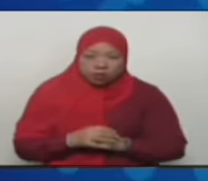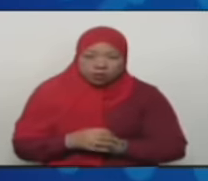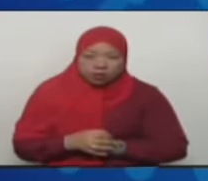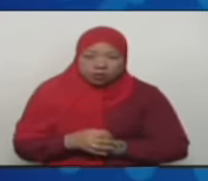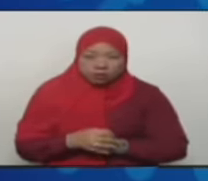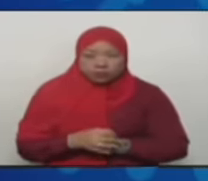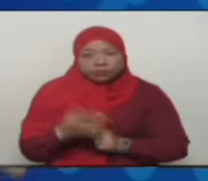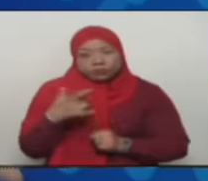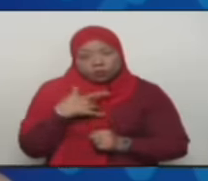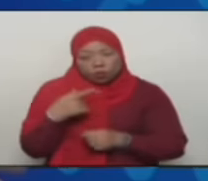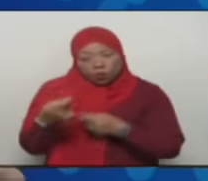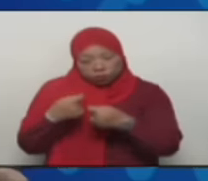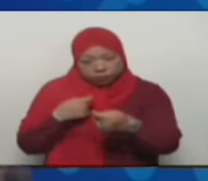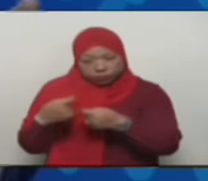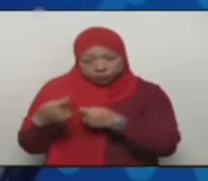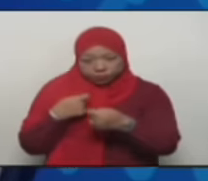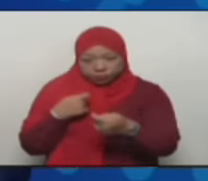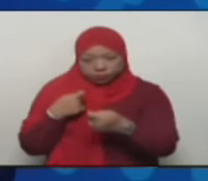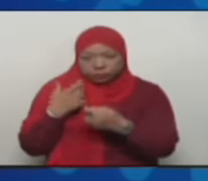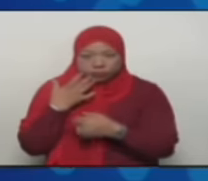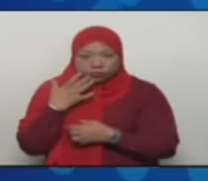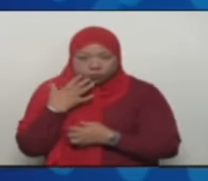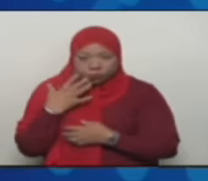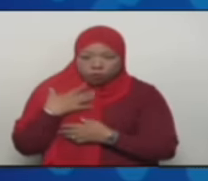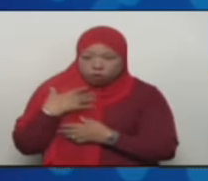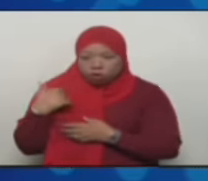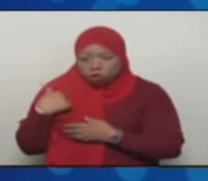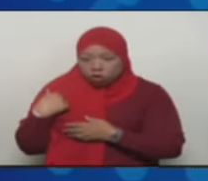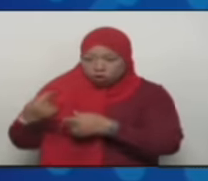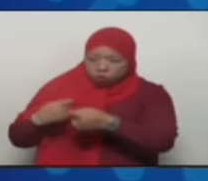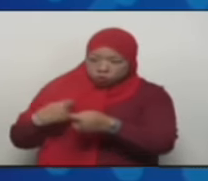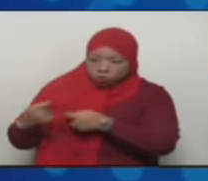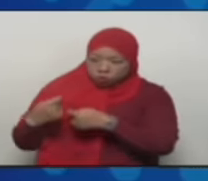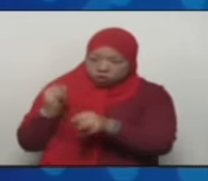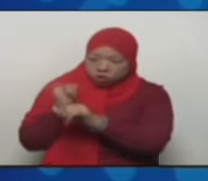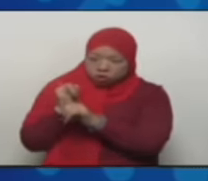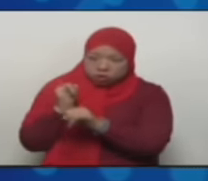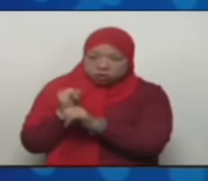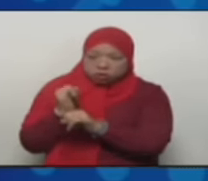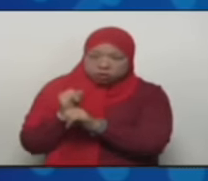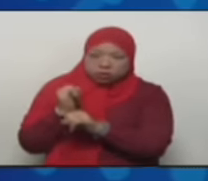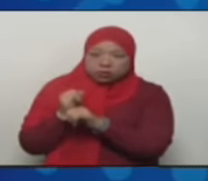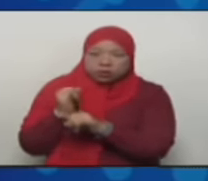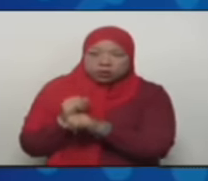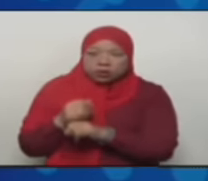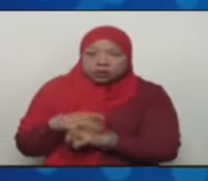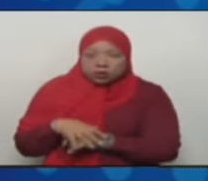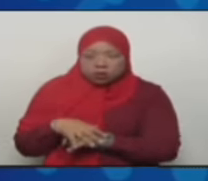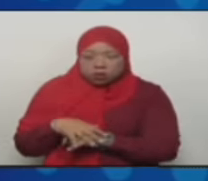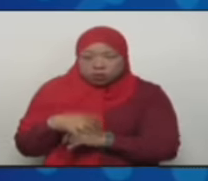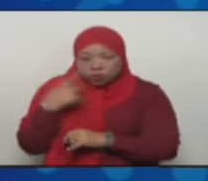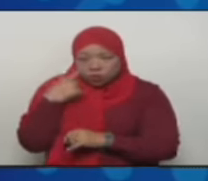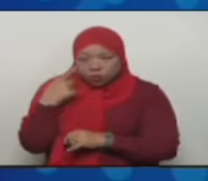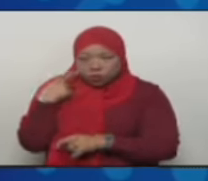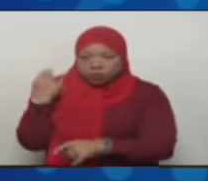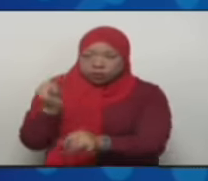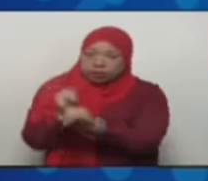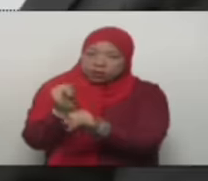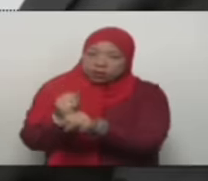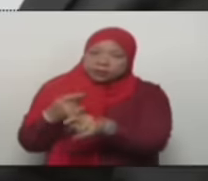Si yo controlo, yo tengo la maquinita, imagínate tú, yo tengo la maquinita de internet, y le voy dando ahí.